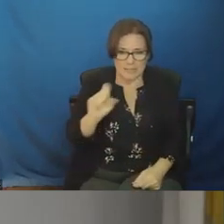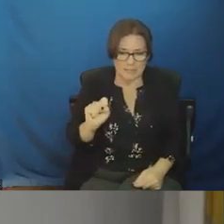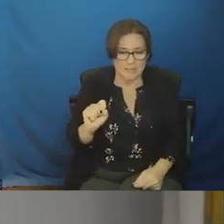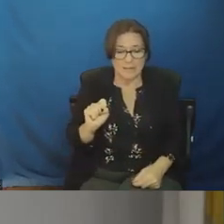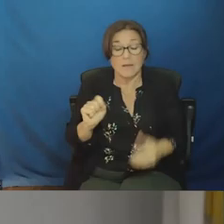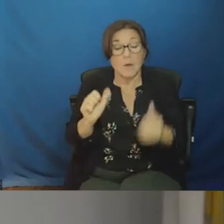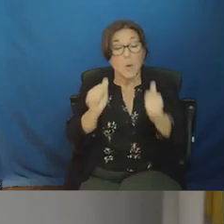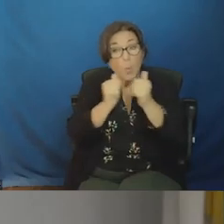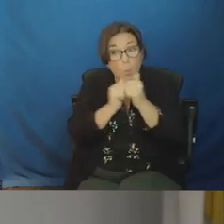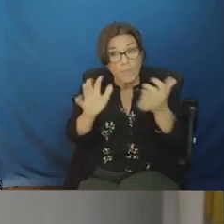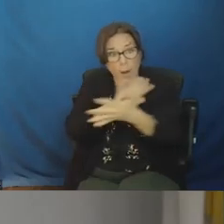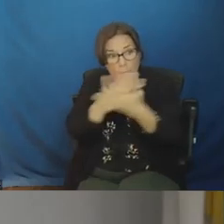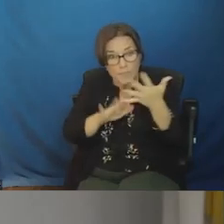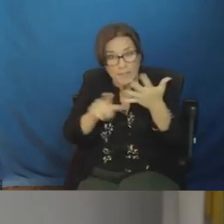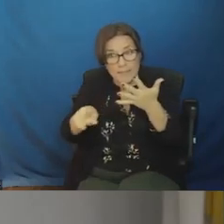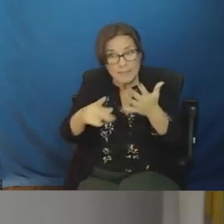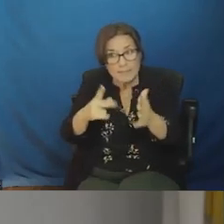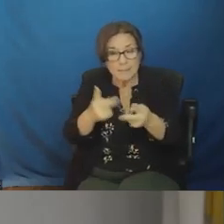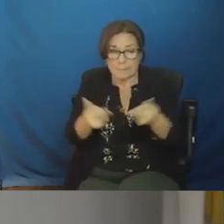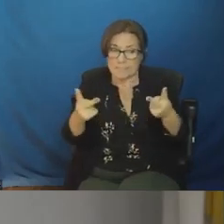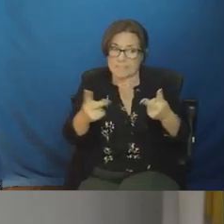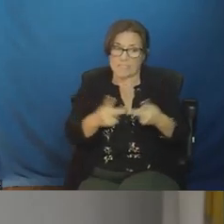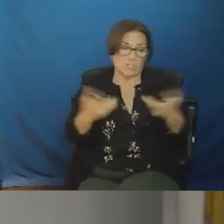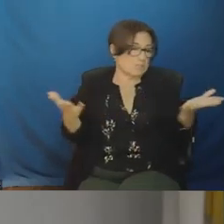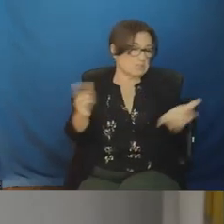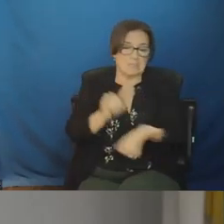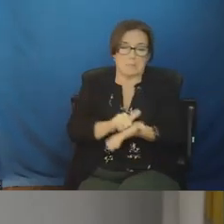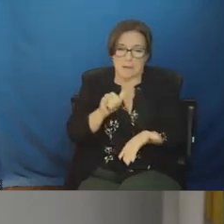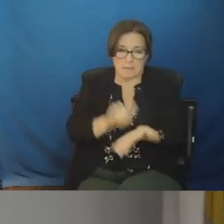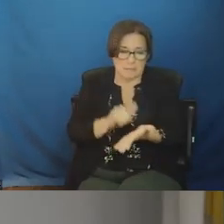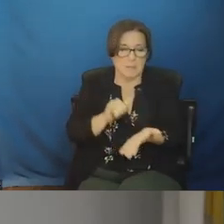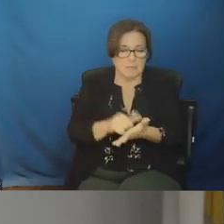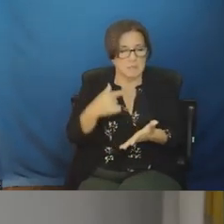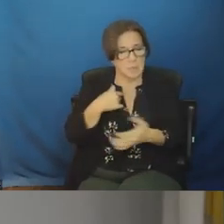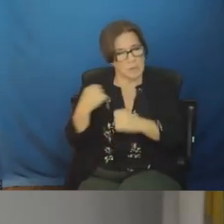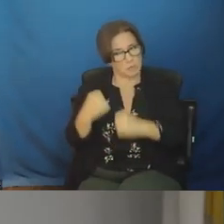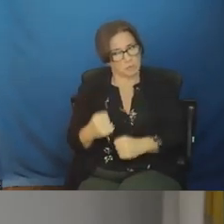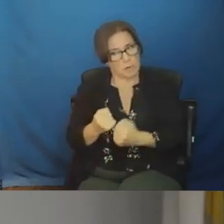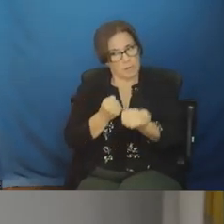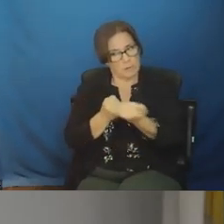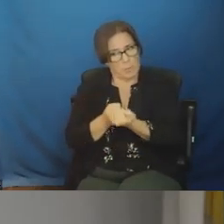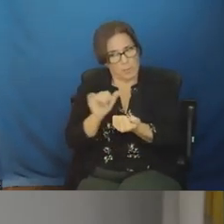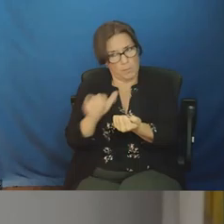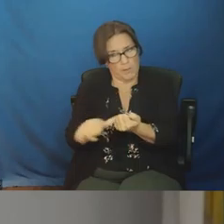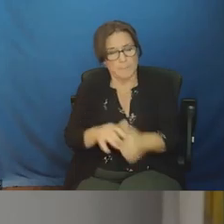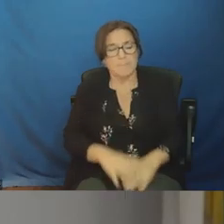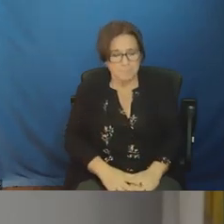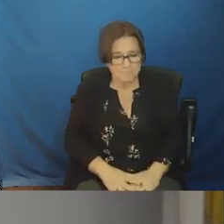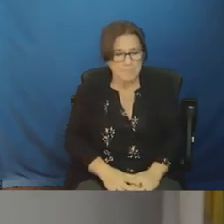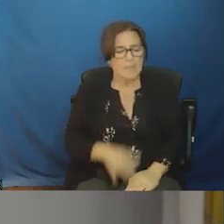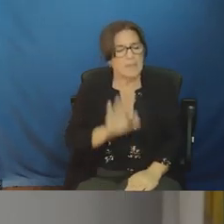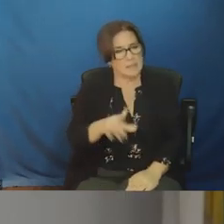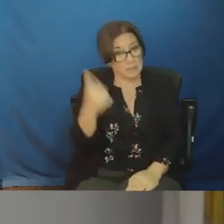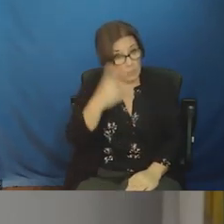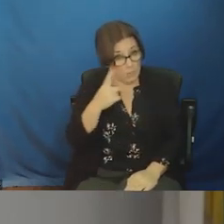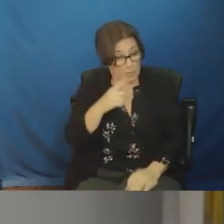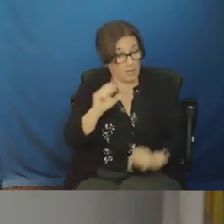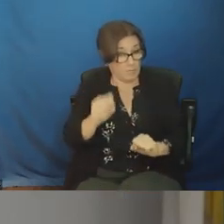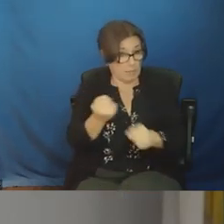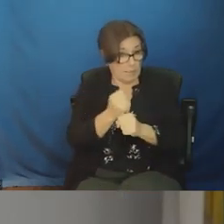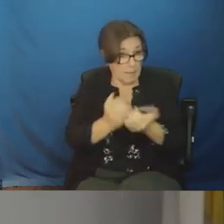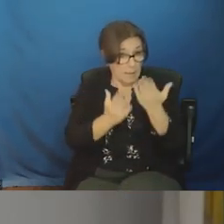los estudiantes en las escuelas pero no lo podemos hacer sin estos puestos entonces yo los respaldo estos puestos entonces no sé si